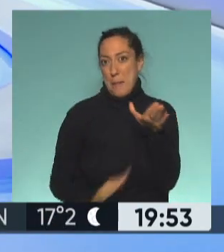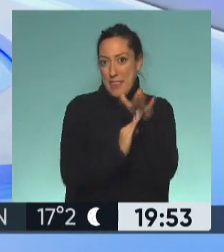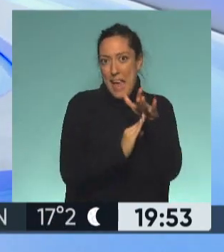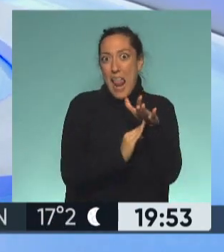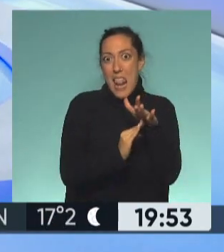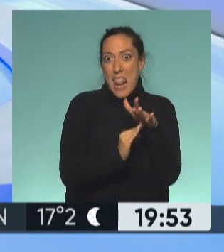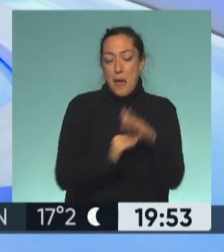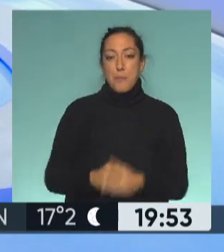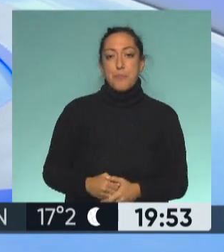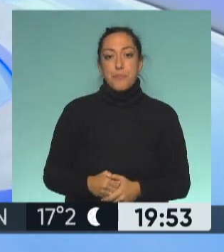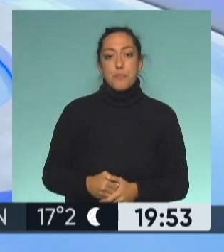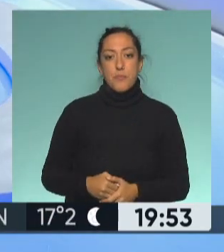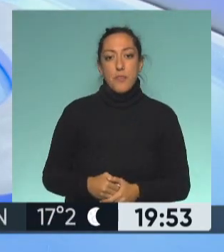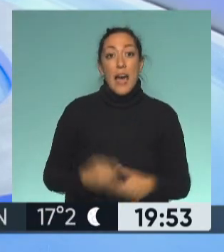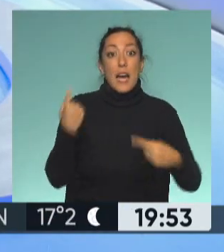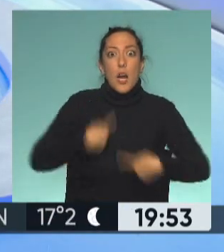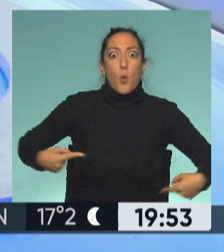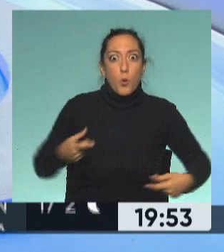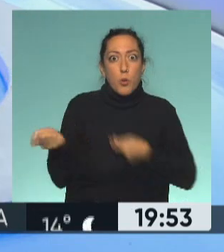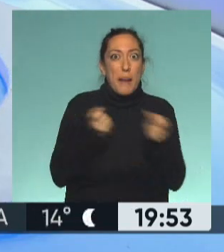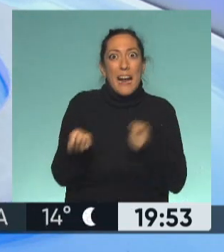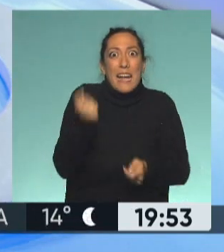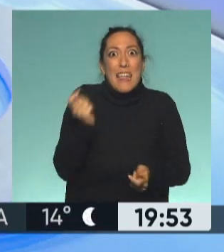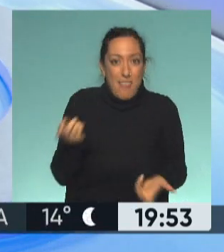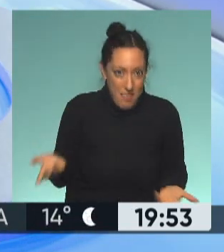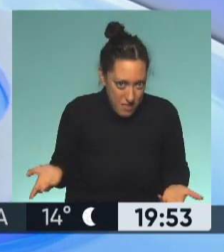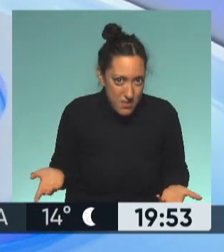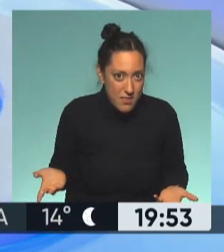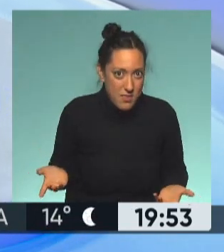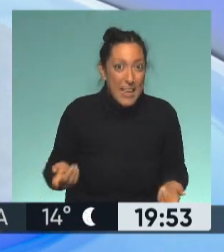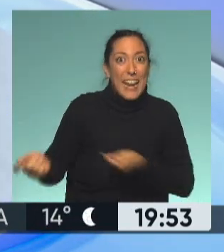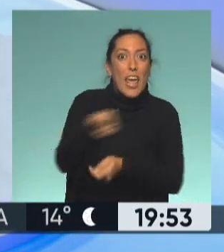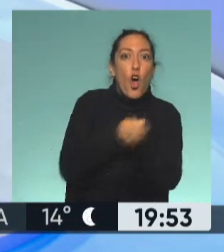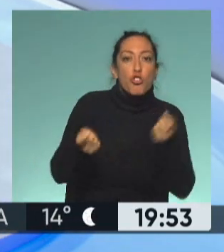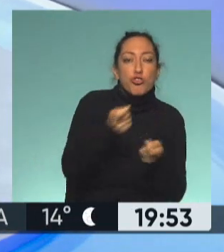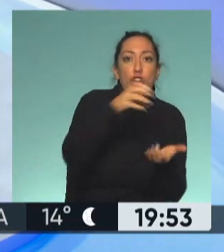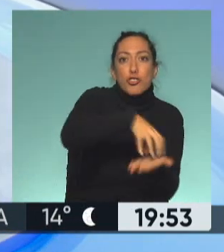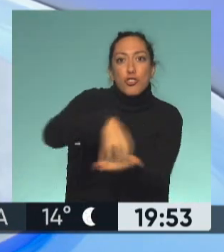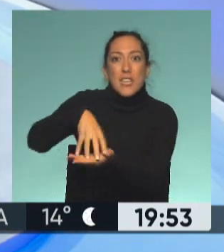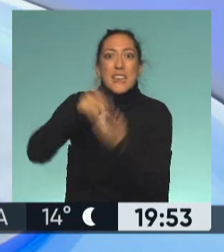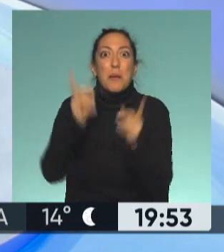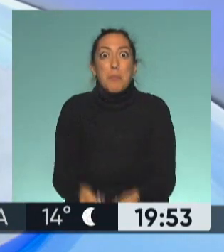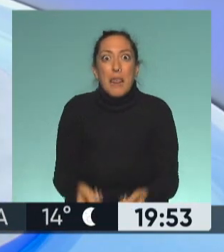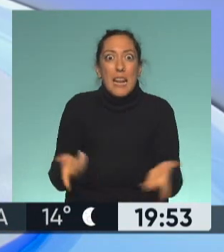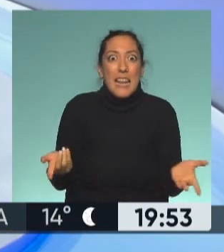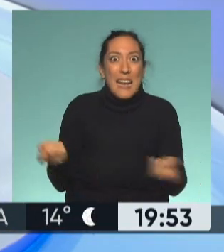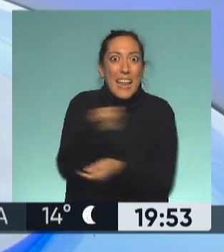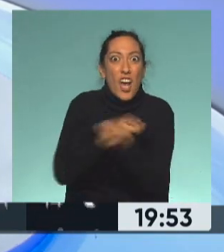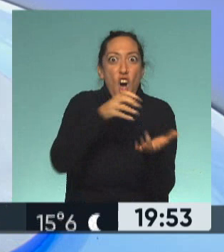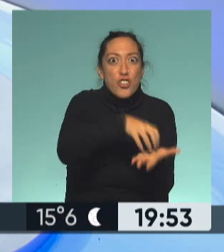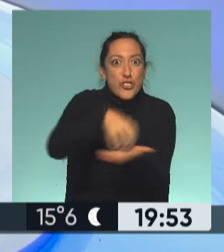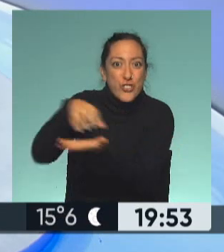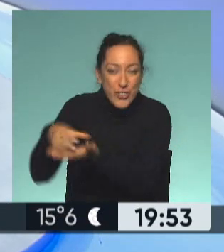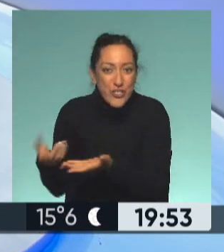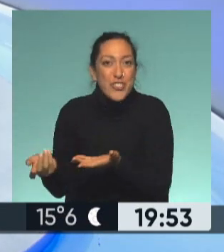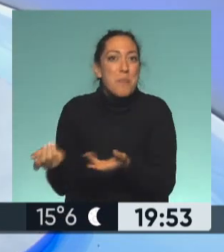en debate. Sí. ¿Quién se queda con esos recursos? ¿Quién va a gestionar esos Bueno, ¿y recursos? quién se queda con los negocios? Por ¿Quién eso, se por queda eso con la todos caja, los ¿no? negocios que hay Claro,